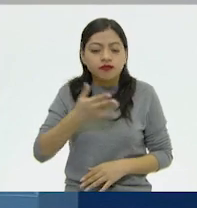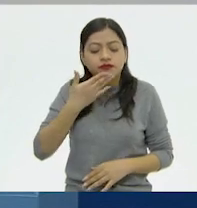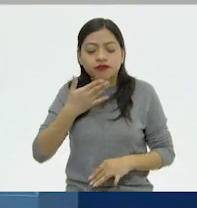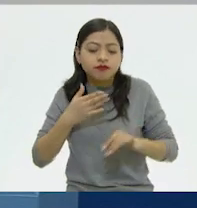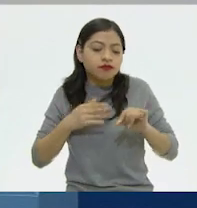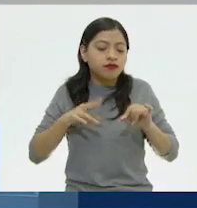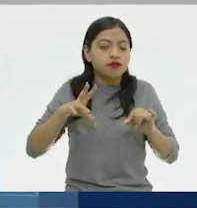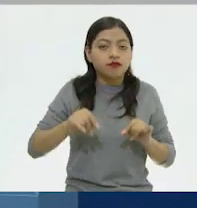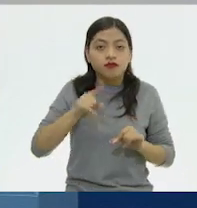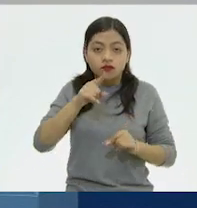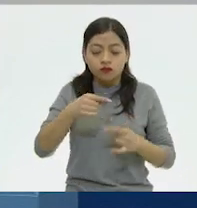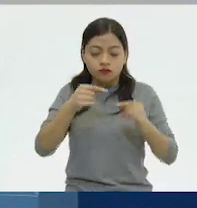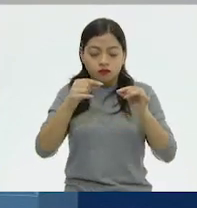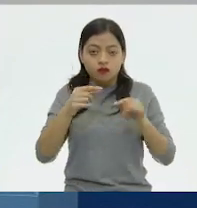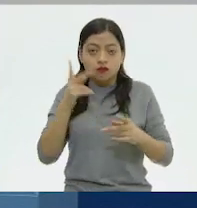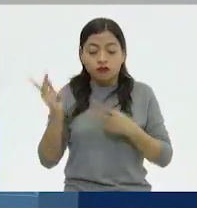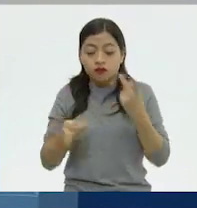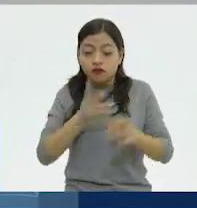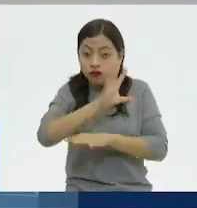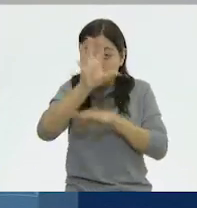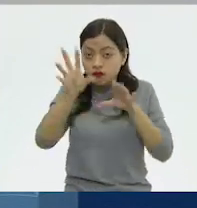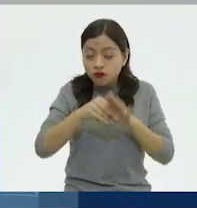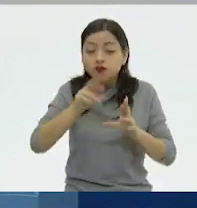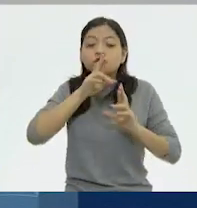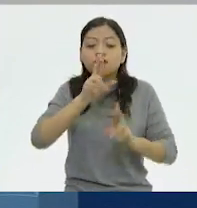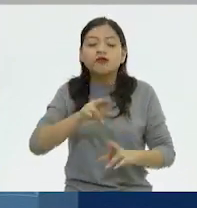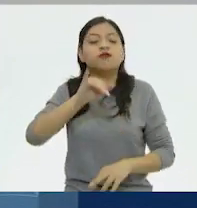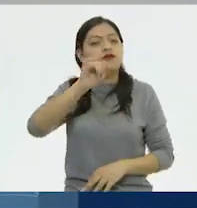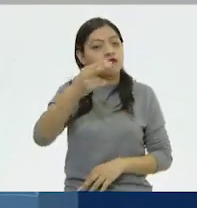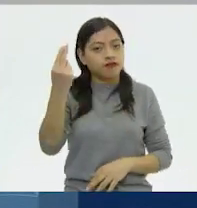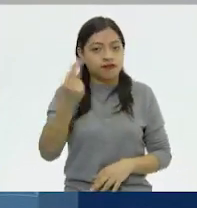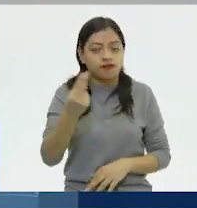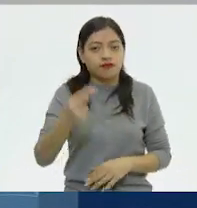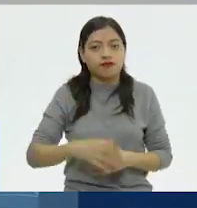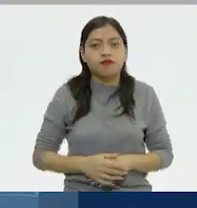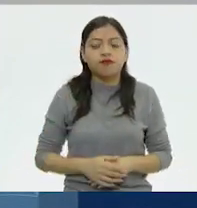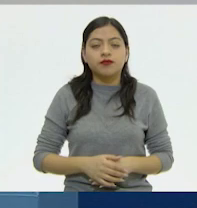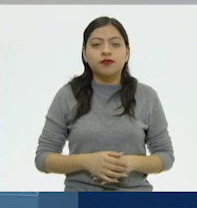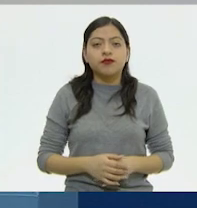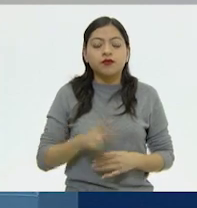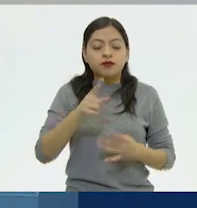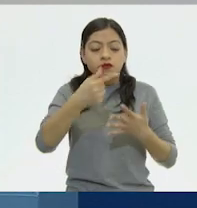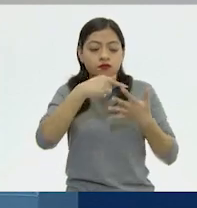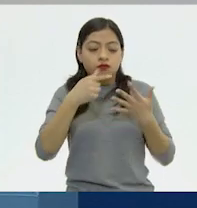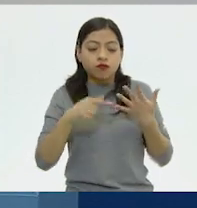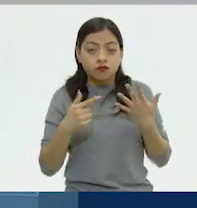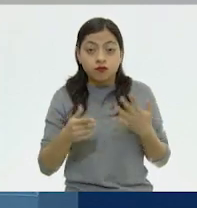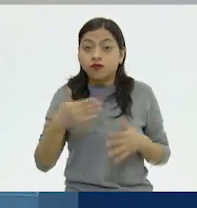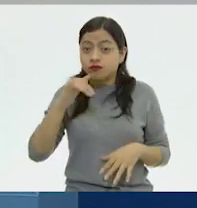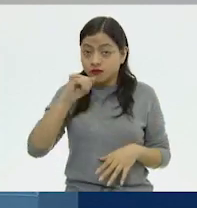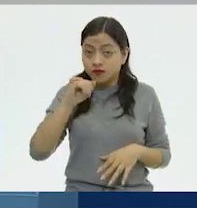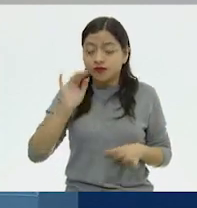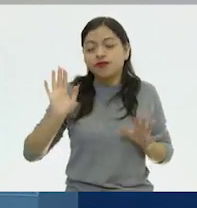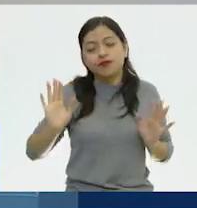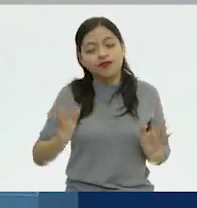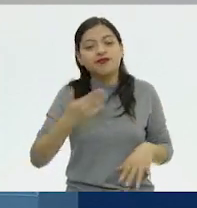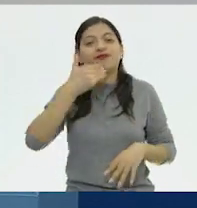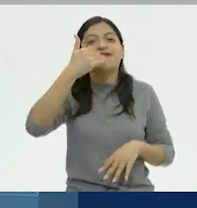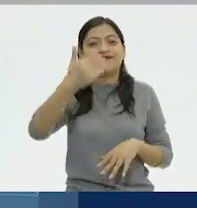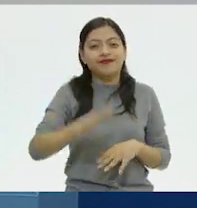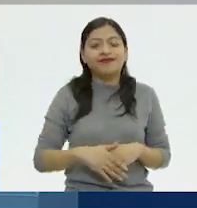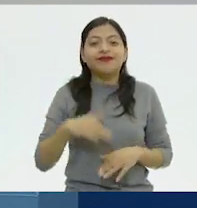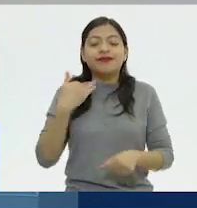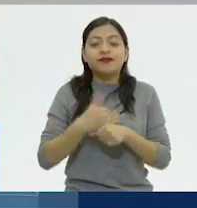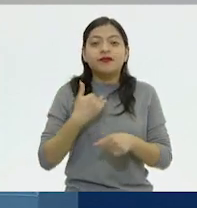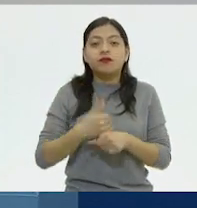total de las preguntas. Decidan si incluirán en su estrategia uno o varios de estos pasos. Y bueno, para